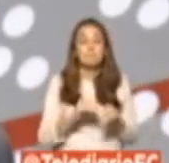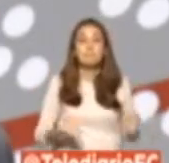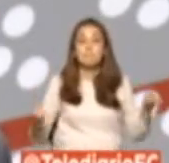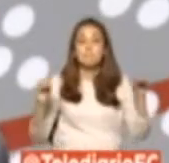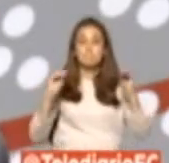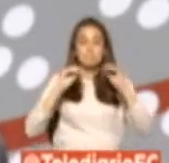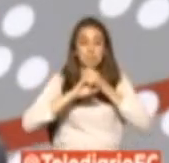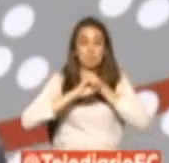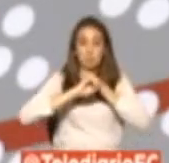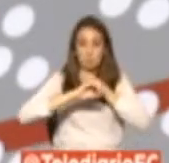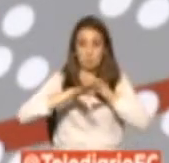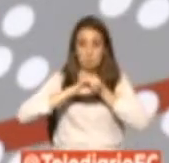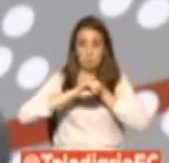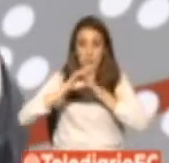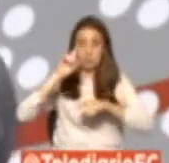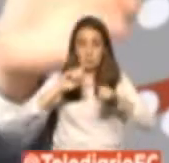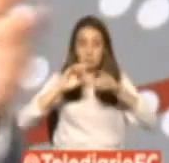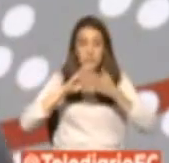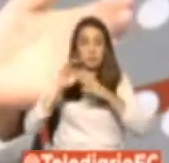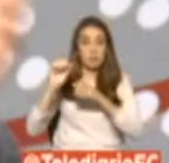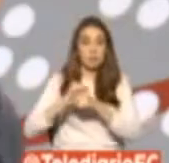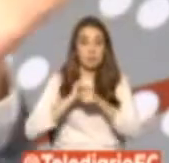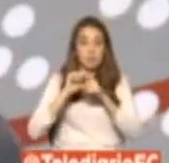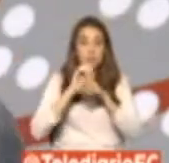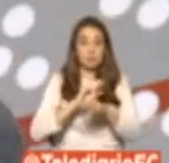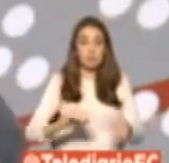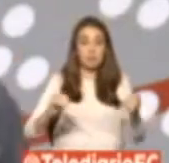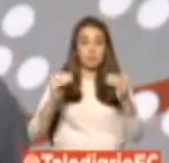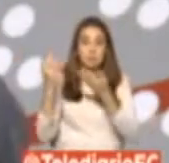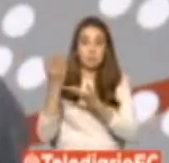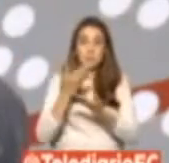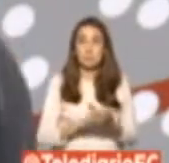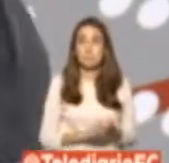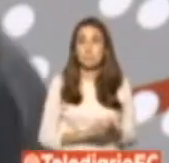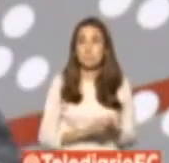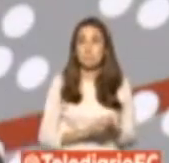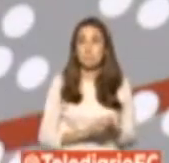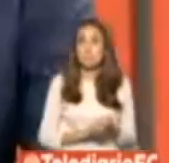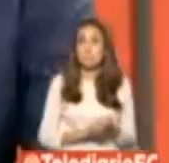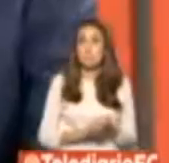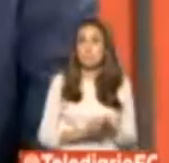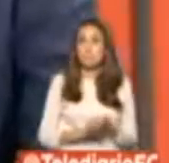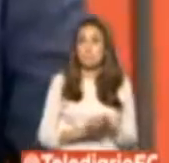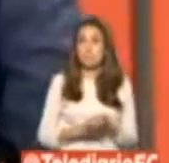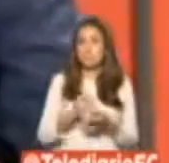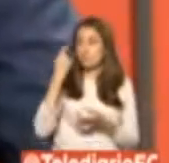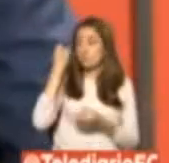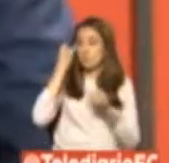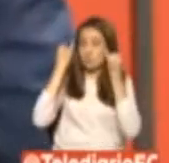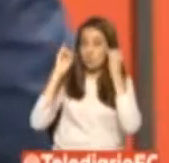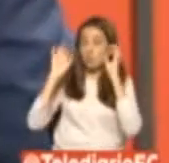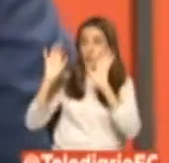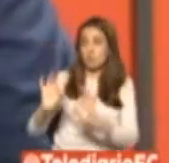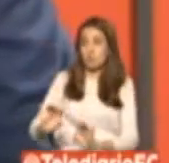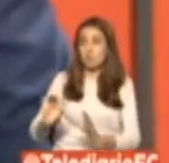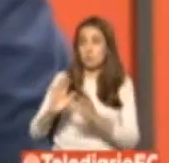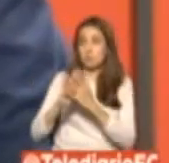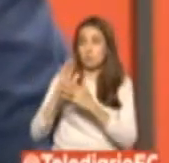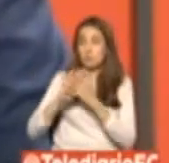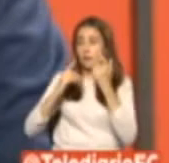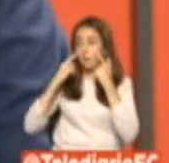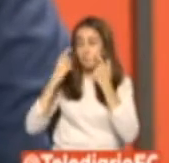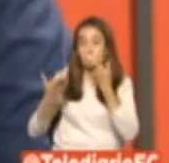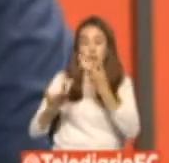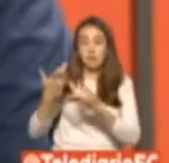de promoción electoral que se realizan para las organizaciones. Me voy a permitir la impresión, esto no es para la sensación de que nos metieron